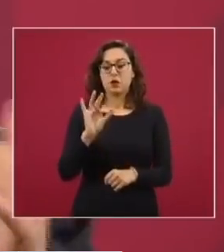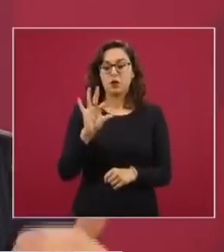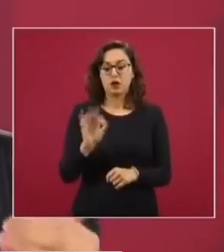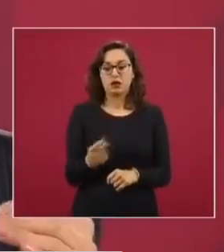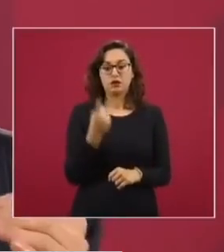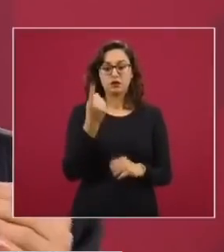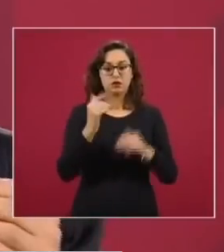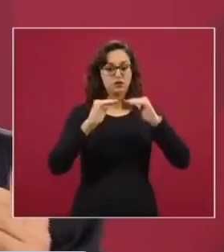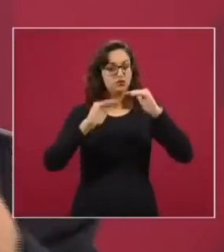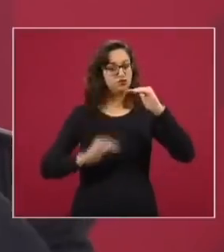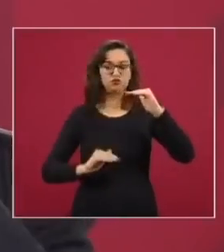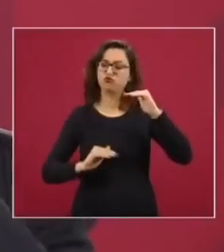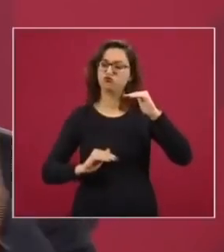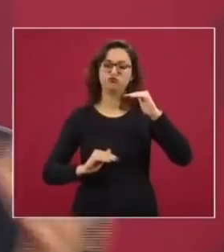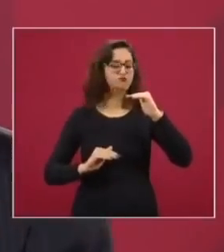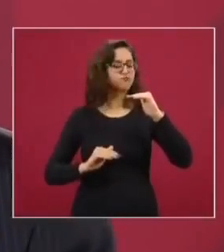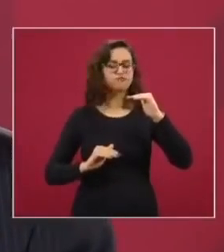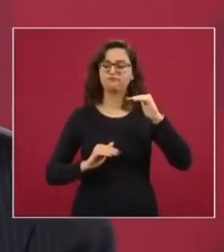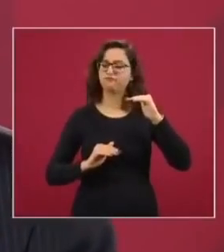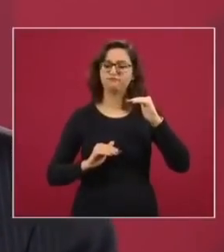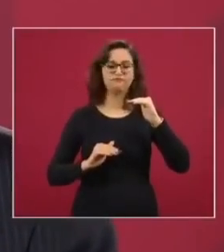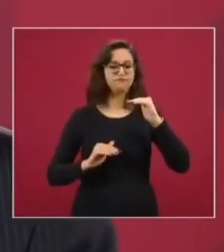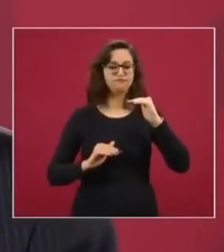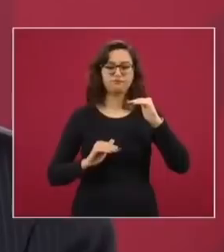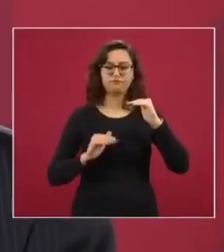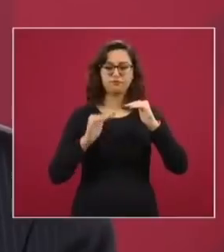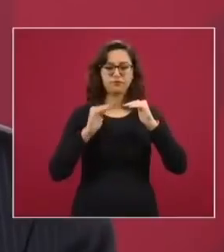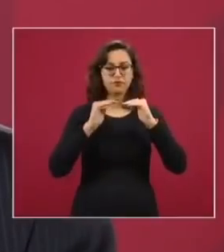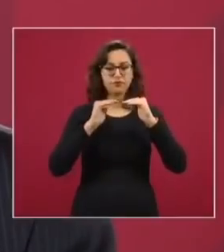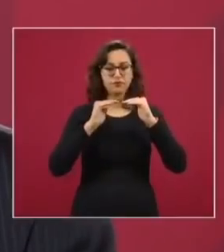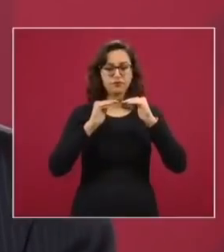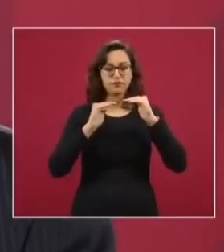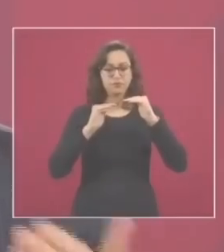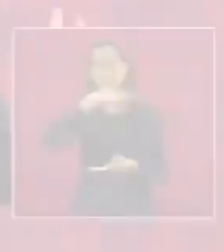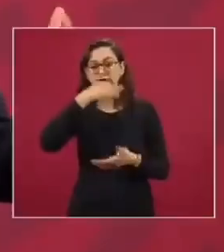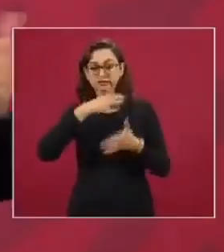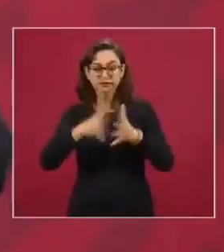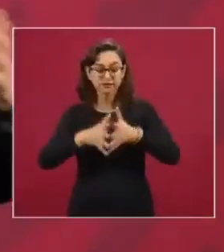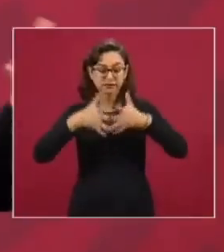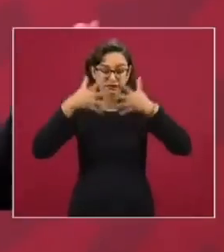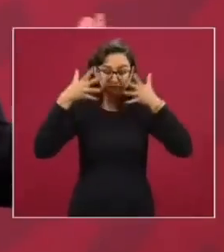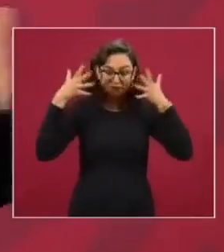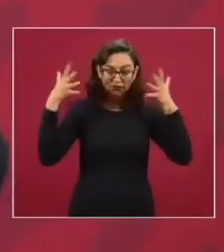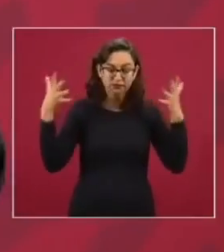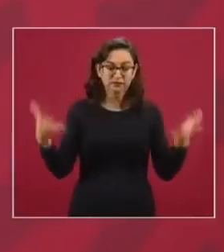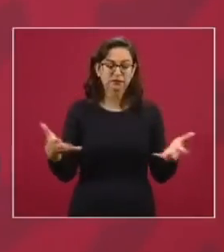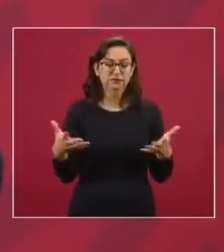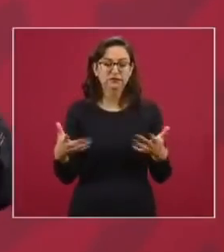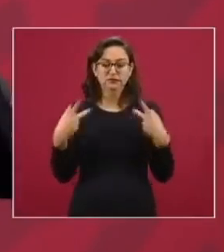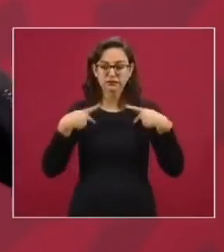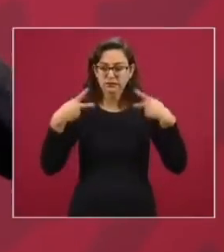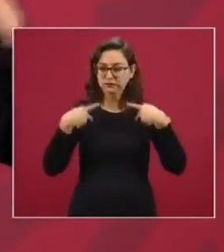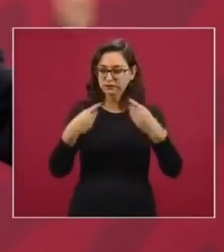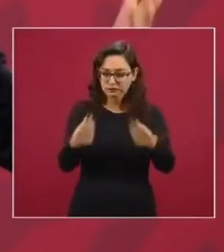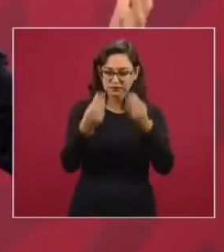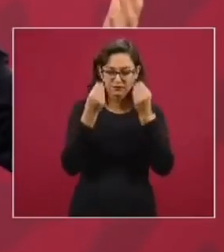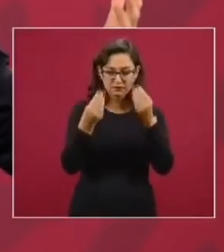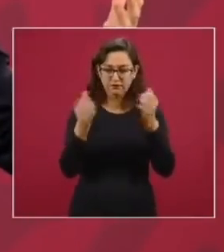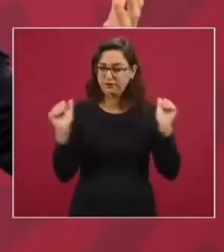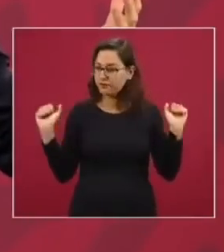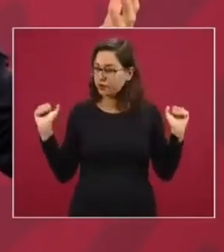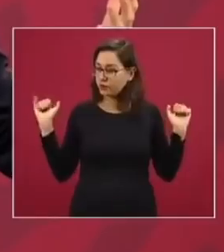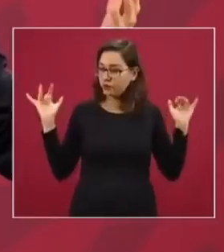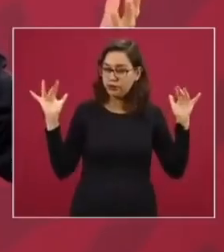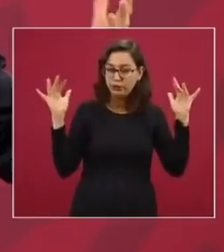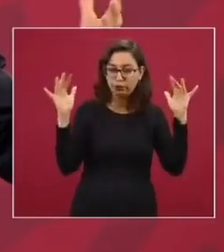está disminuyendo a la velocidad que lo estaba haciendo. ¿Dónde pueden congregarse personas de